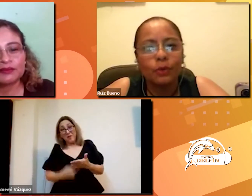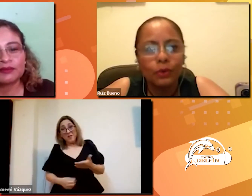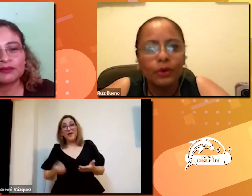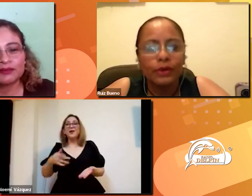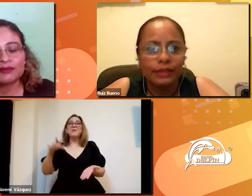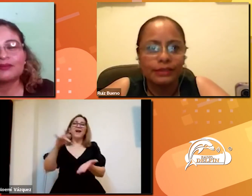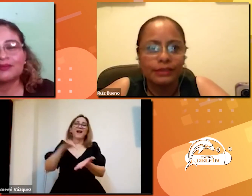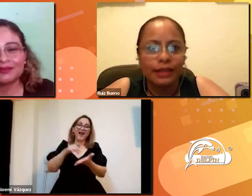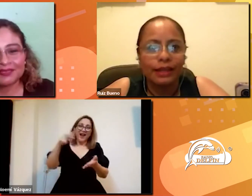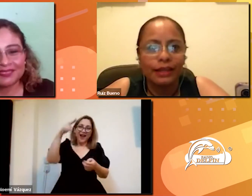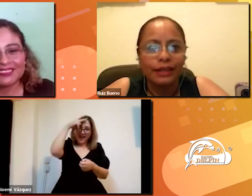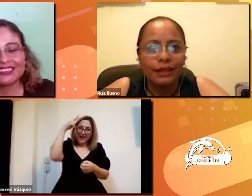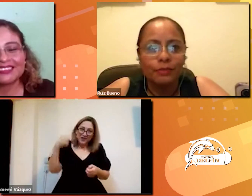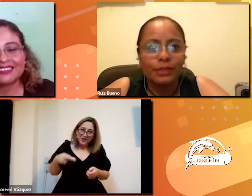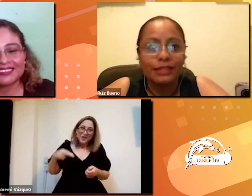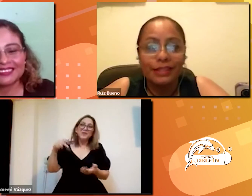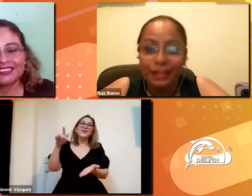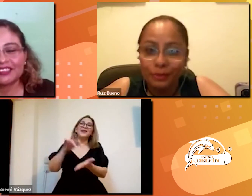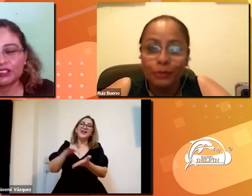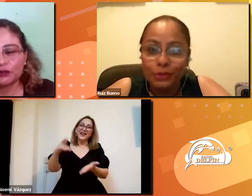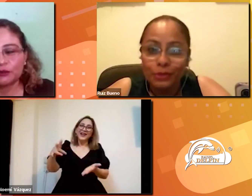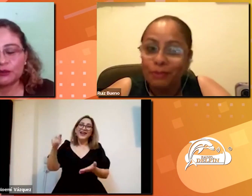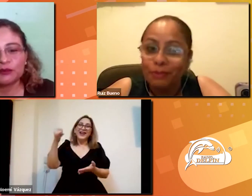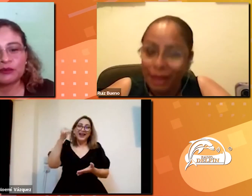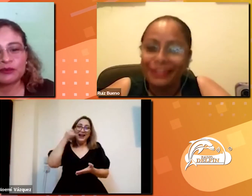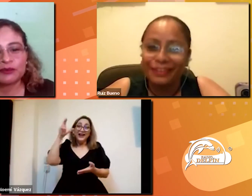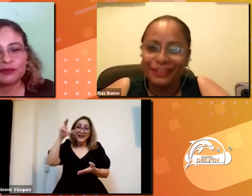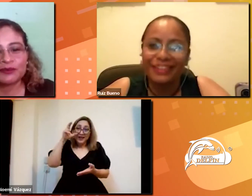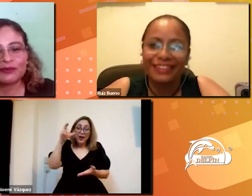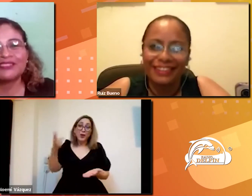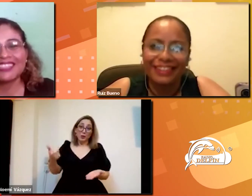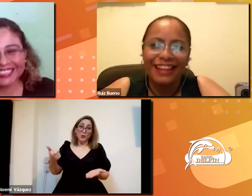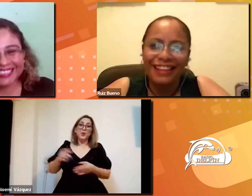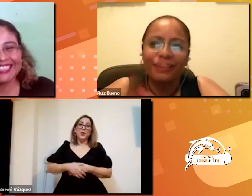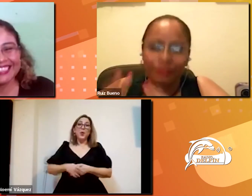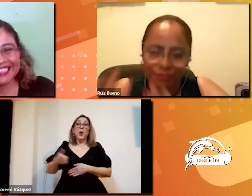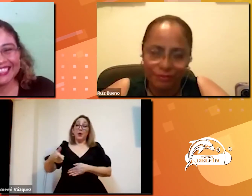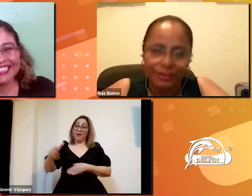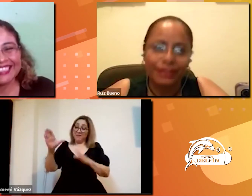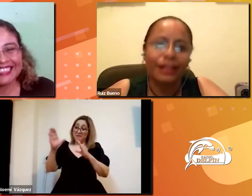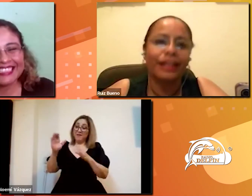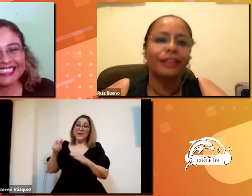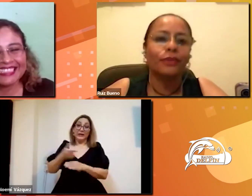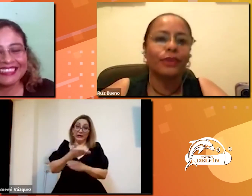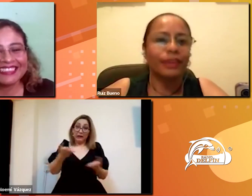a Julio, que están aquí pues enseñándome mucho esta parte, ¿no?